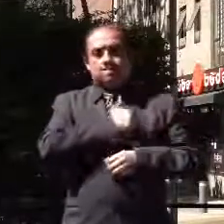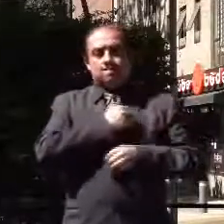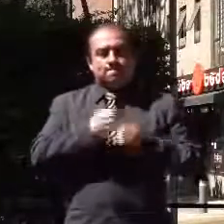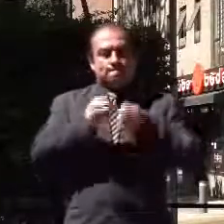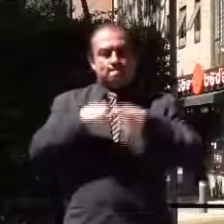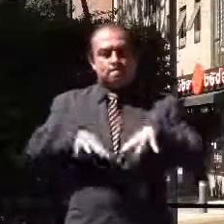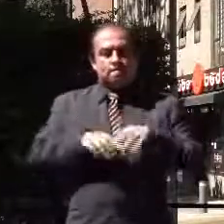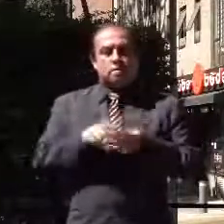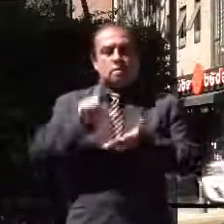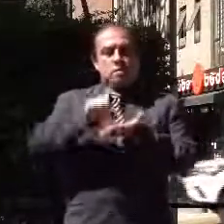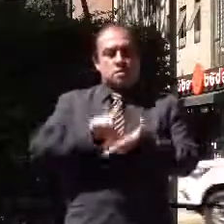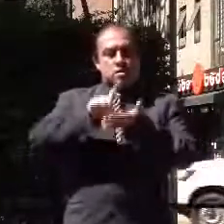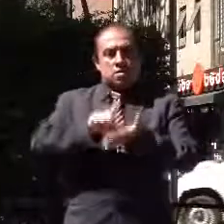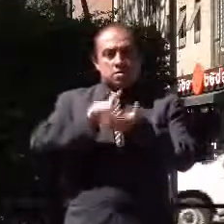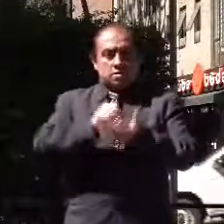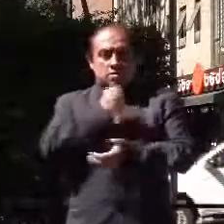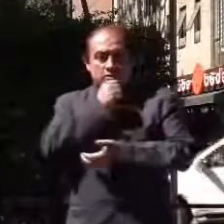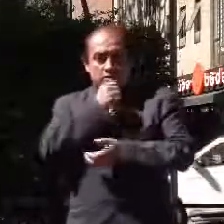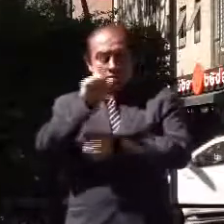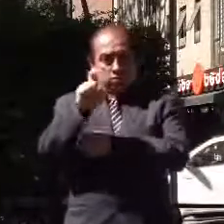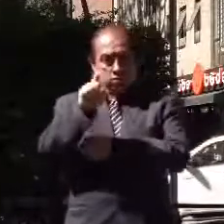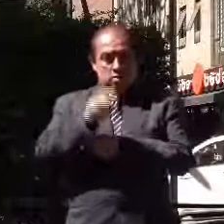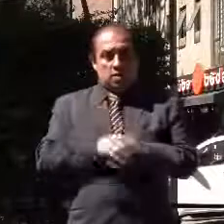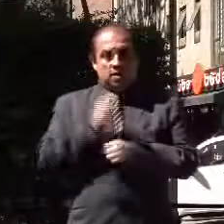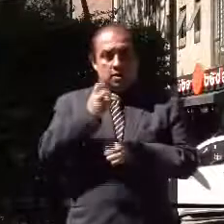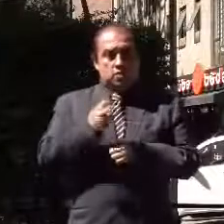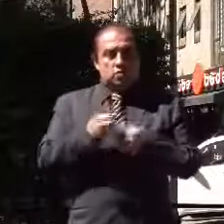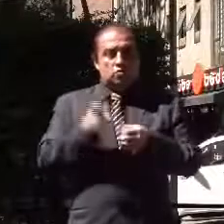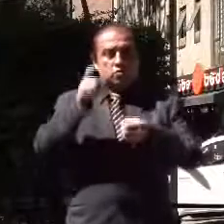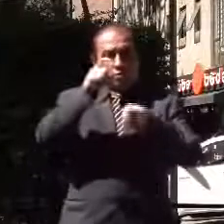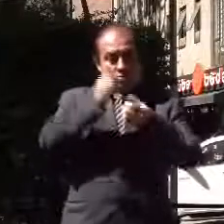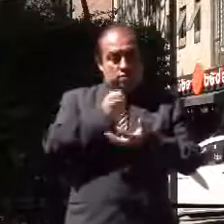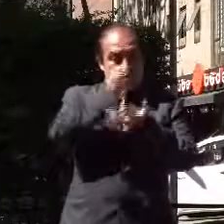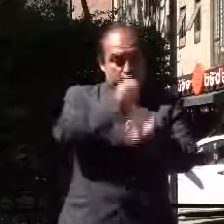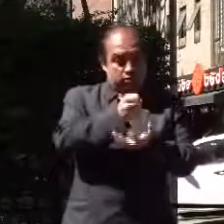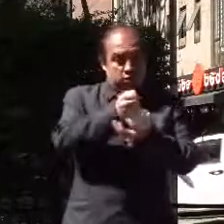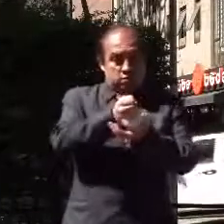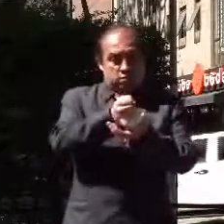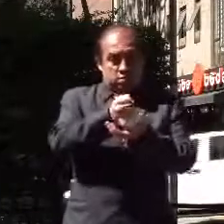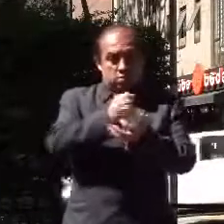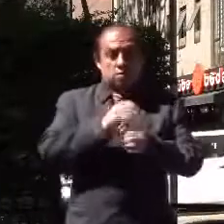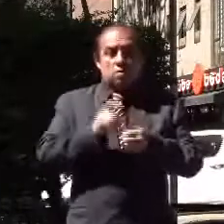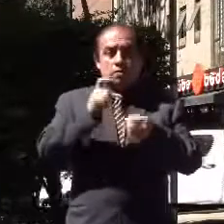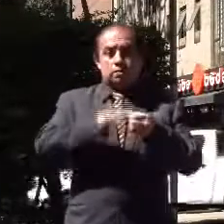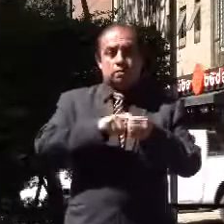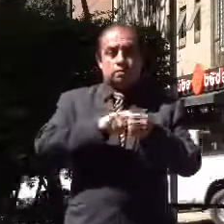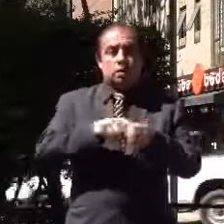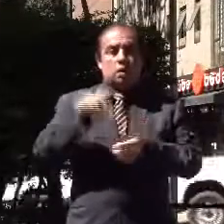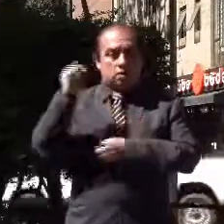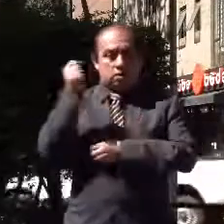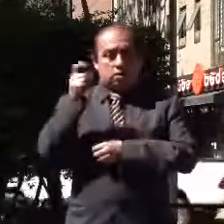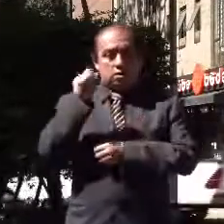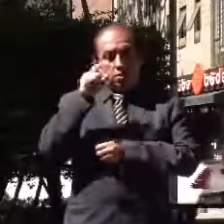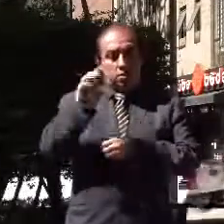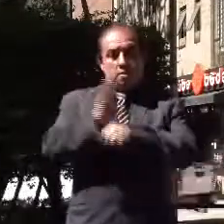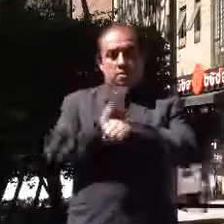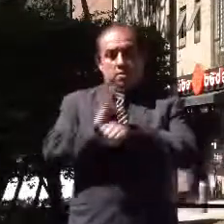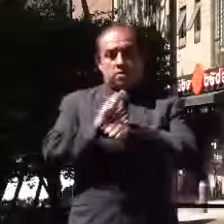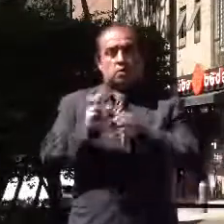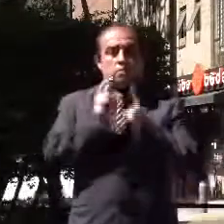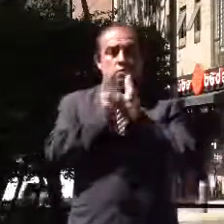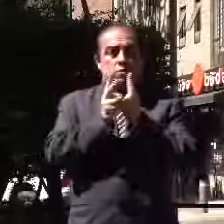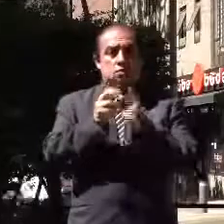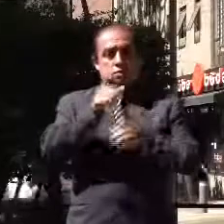segundo. Y esto sin duda es una inversión en tecnología y una inversión en beneficio de los vecinos de Benito Juárez, porque